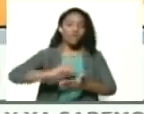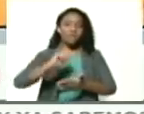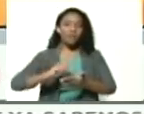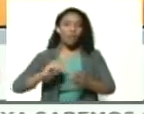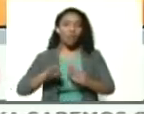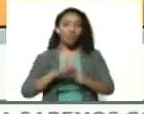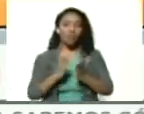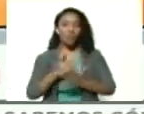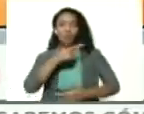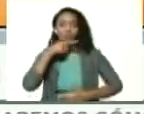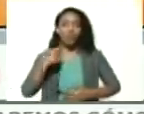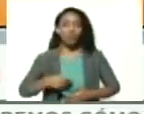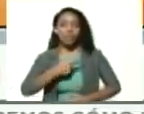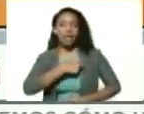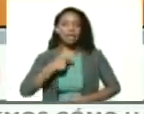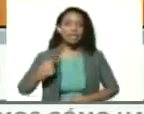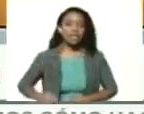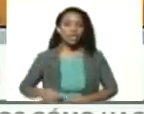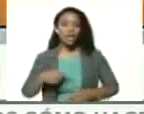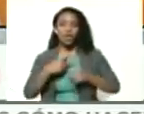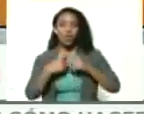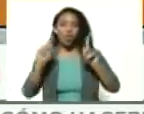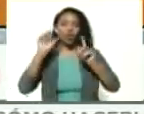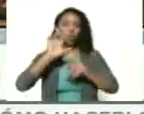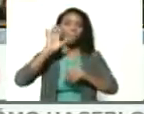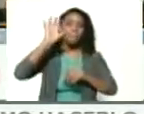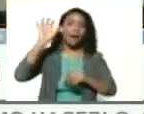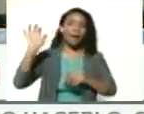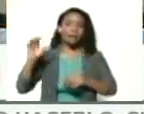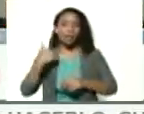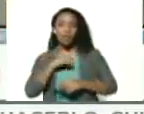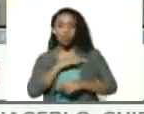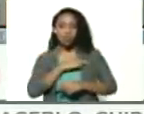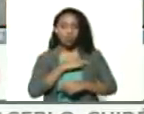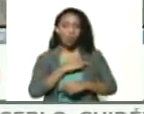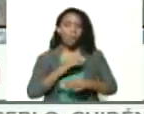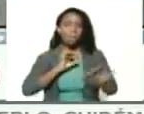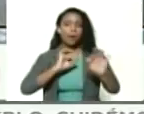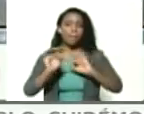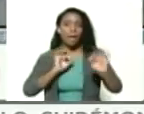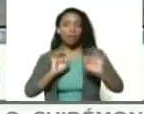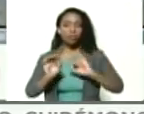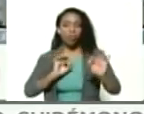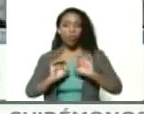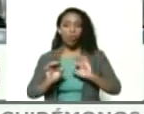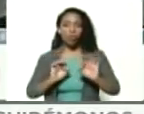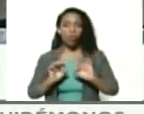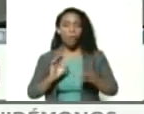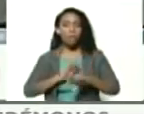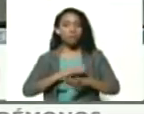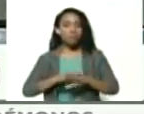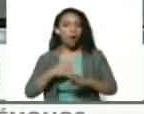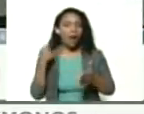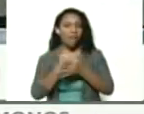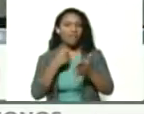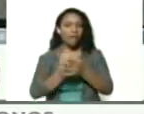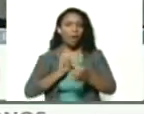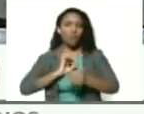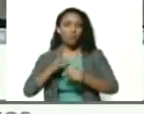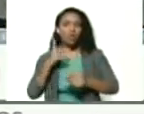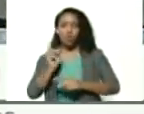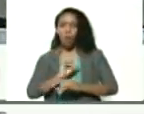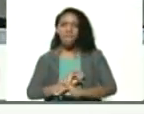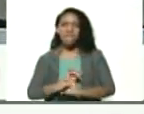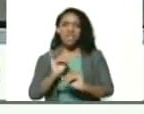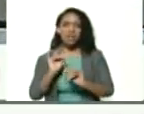con Rusia, con China y con otros países. Estamos, bueno, nosotros preparándonos, porque la batalla contra el coronavirus no se